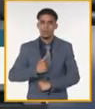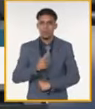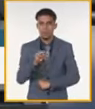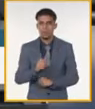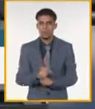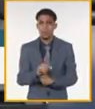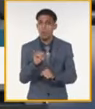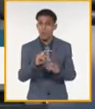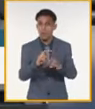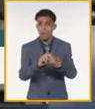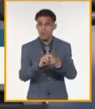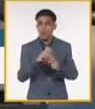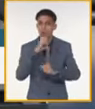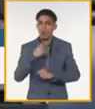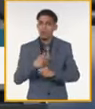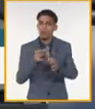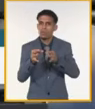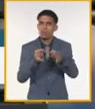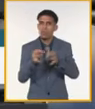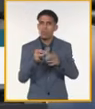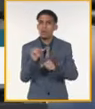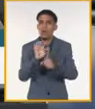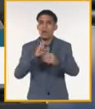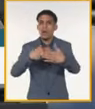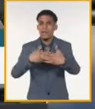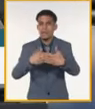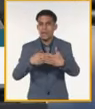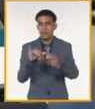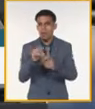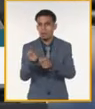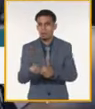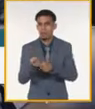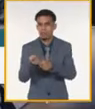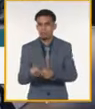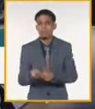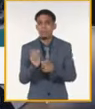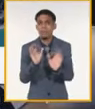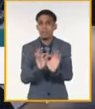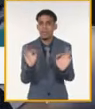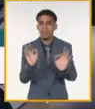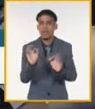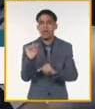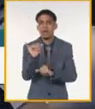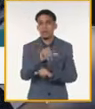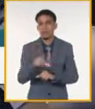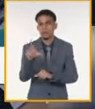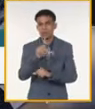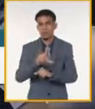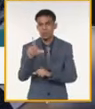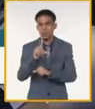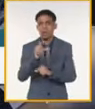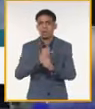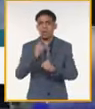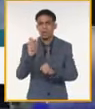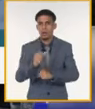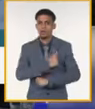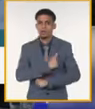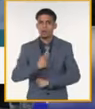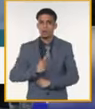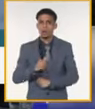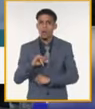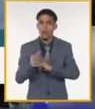micro pequeñas y medianas empresas y las cooperativas no agropecuarias del régimen especial de seguridad Social para los trabajadores por cuenta propia Los